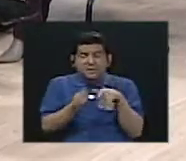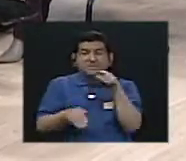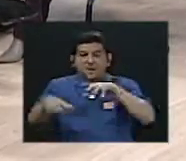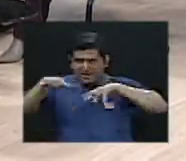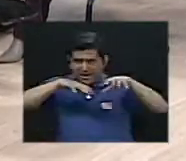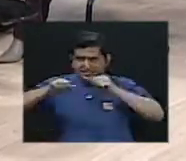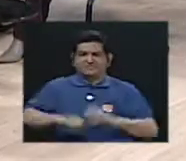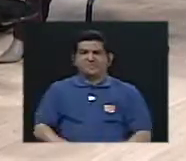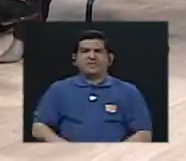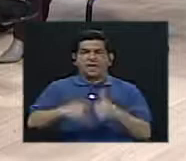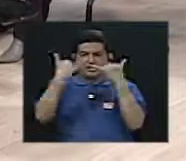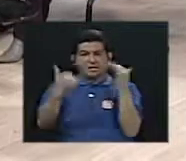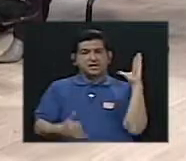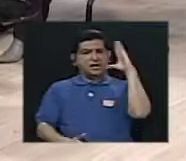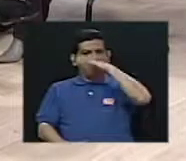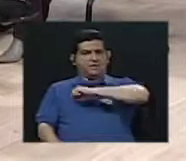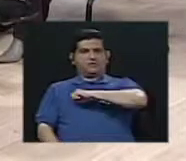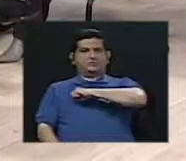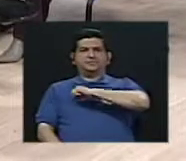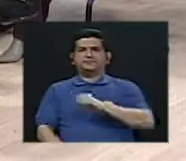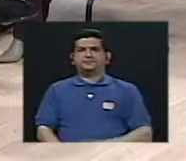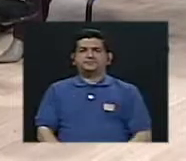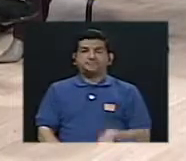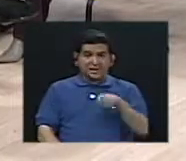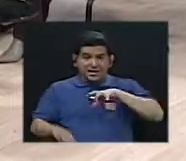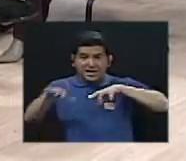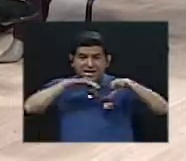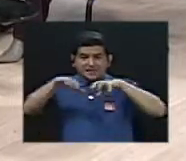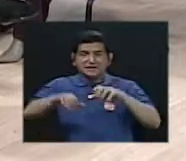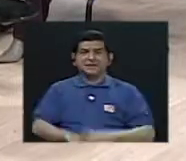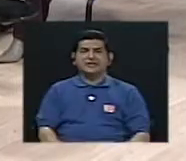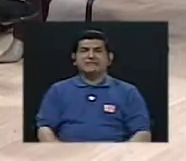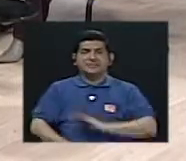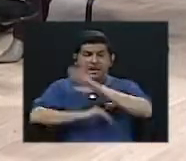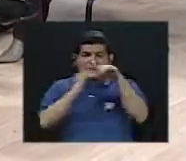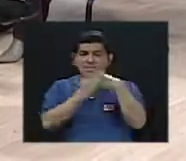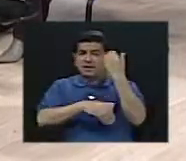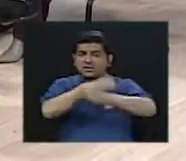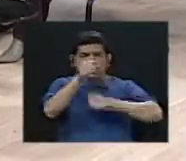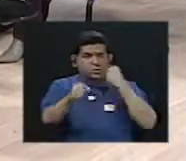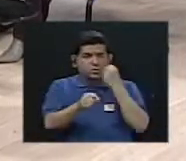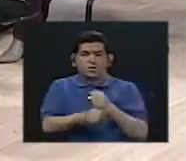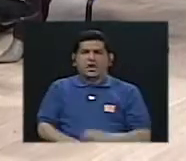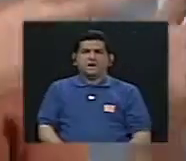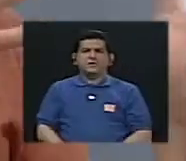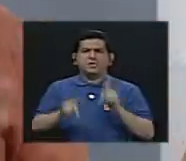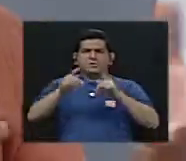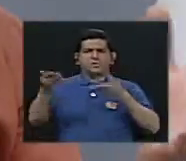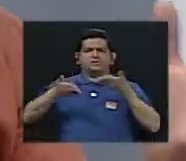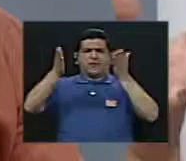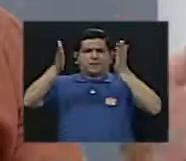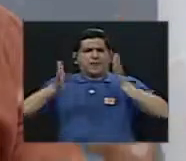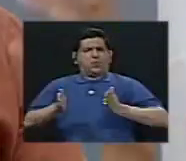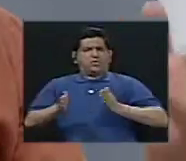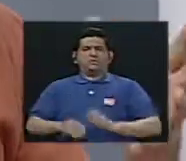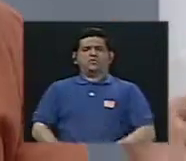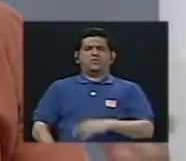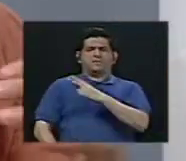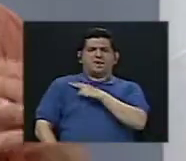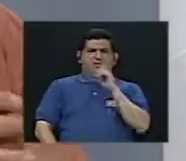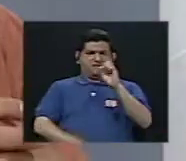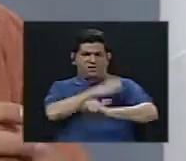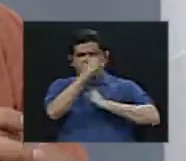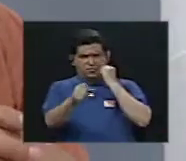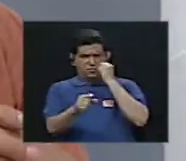procesión, y cuando llegamos ahí nos damos cuenta que además es una actividad que pasa viva todo el año. El mayordomo, que es el encargado de la cofradía durante un año,